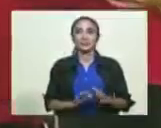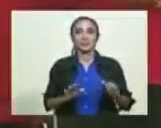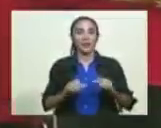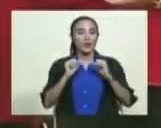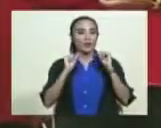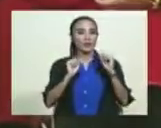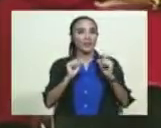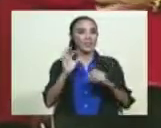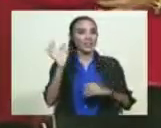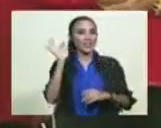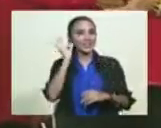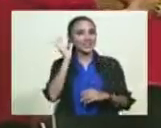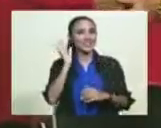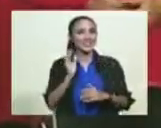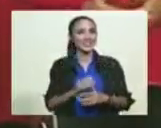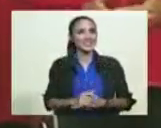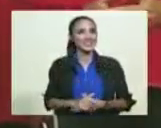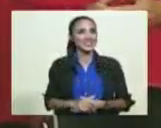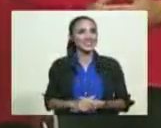Medio guarinei.